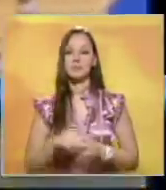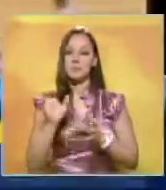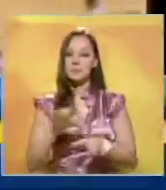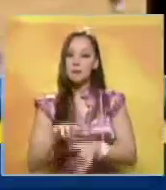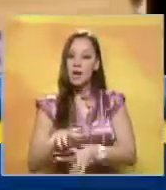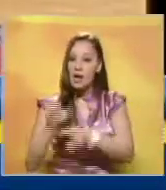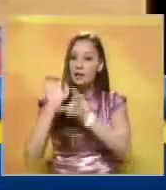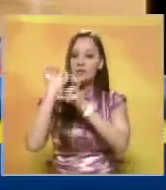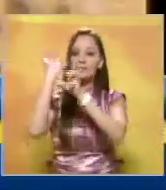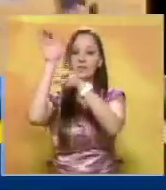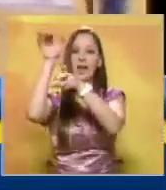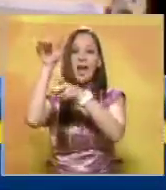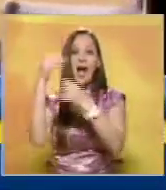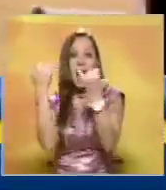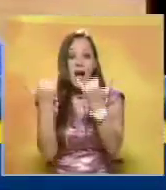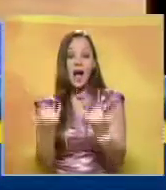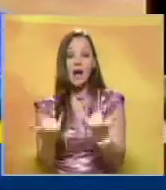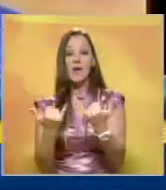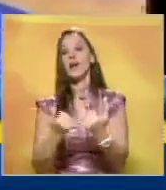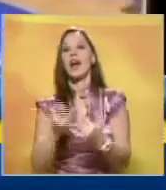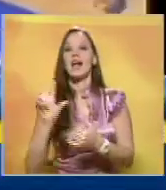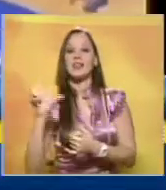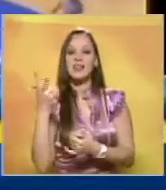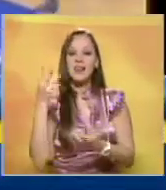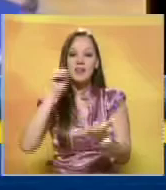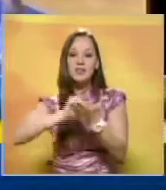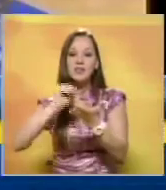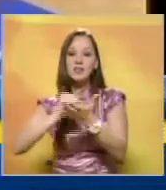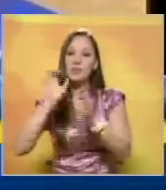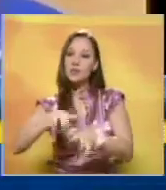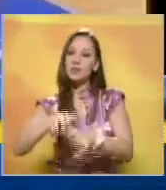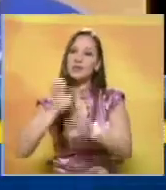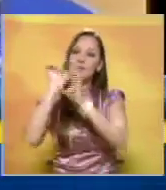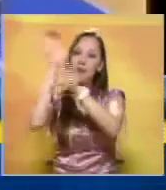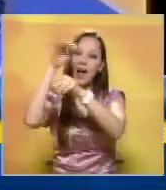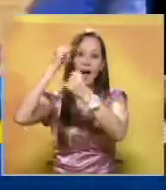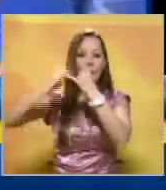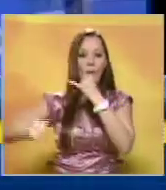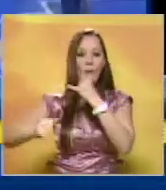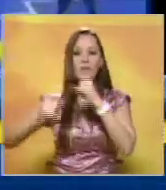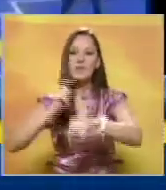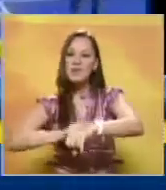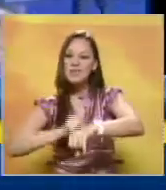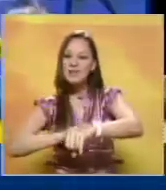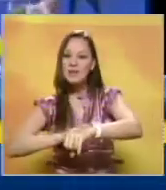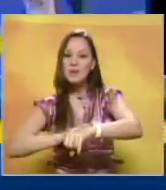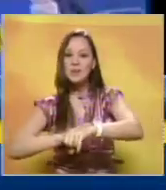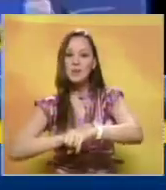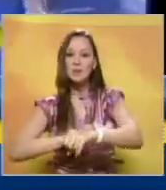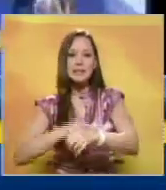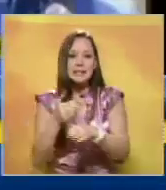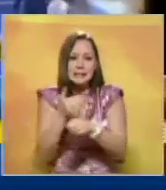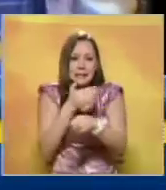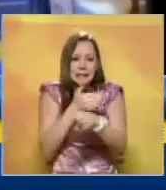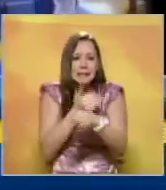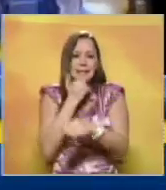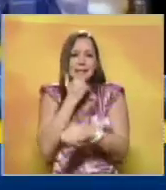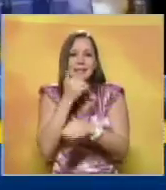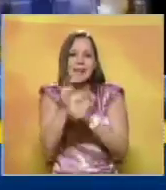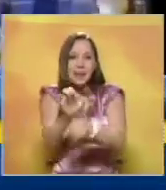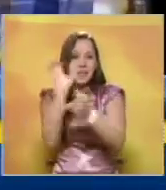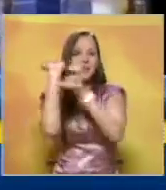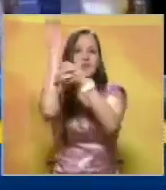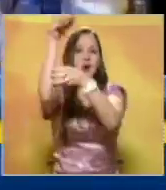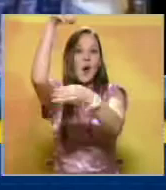Pasamos a la nota de los tableros, porque un triple de César Silva en el último segundo nos terminó marcando el